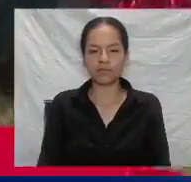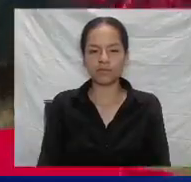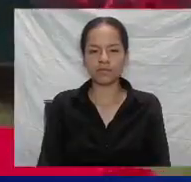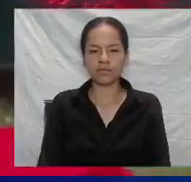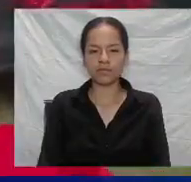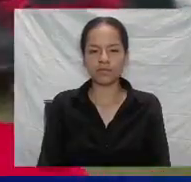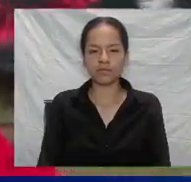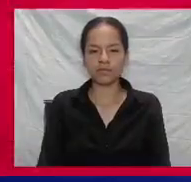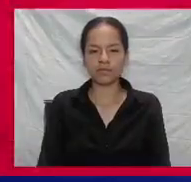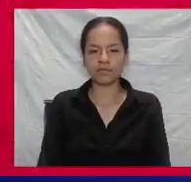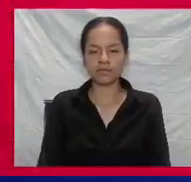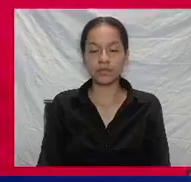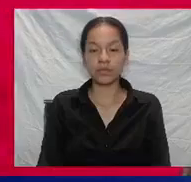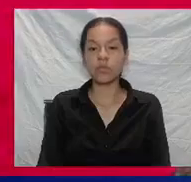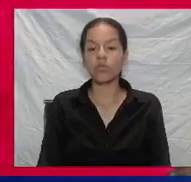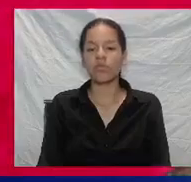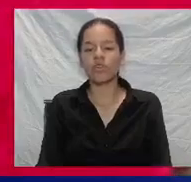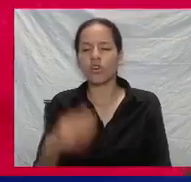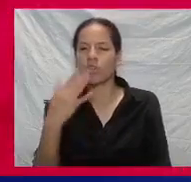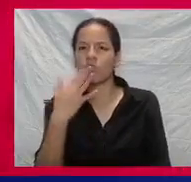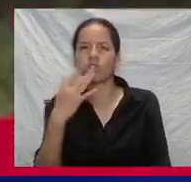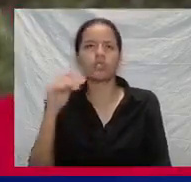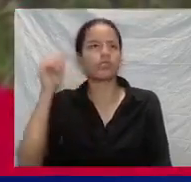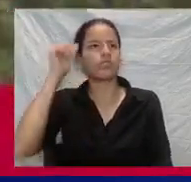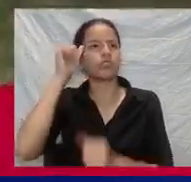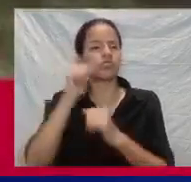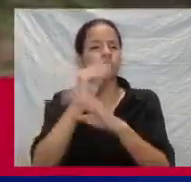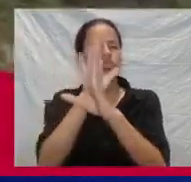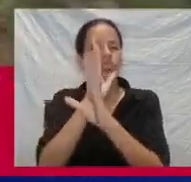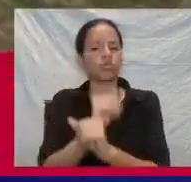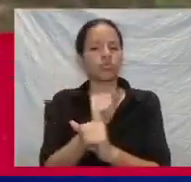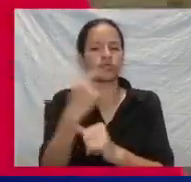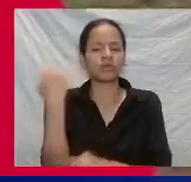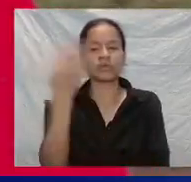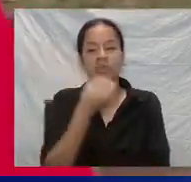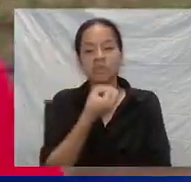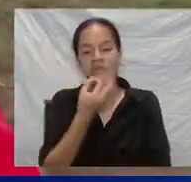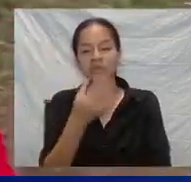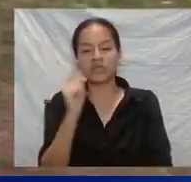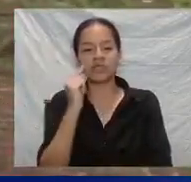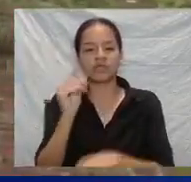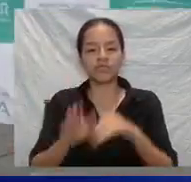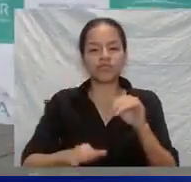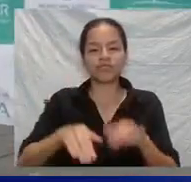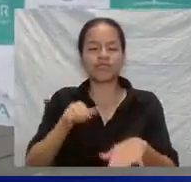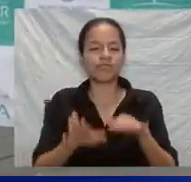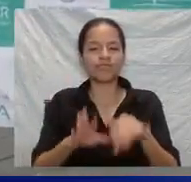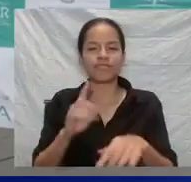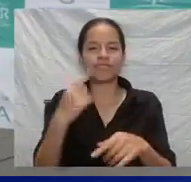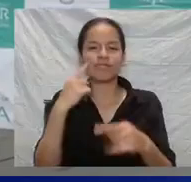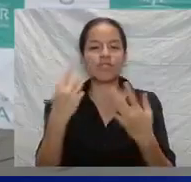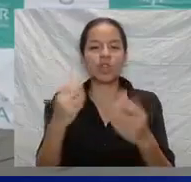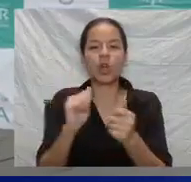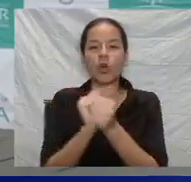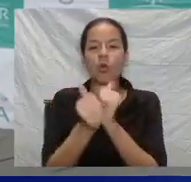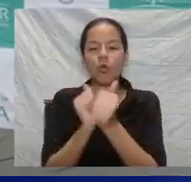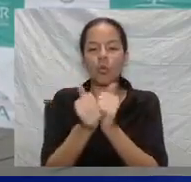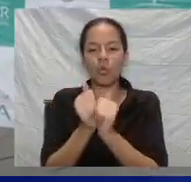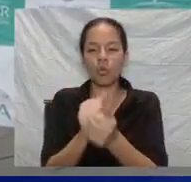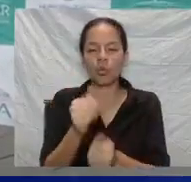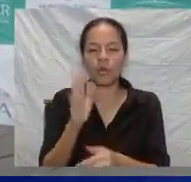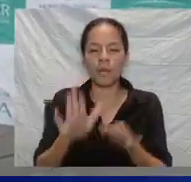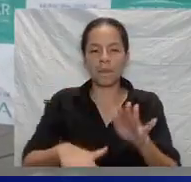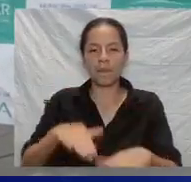color tradición y muchas gracias observó en el primer concurso de patitas al bicentenario el patito del bicentenario